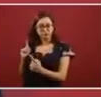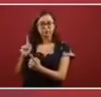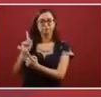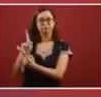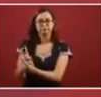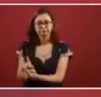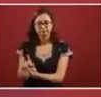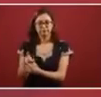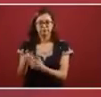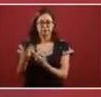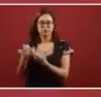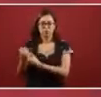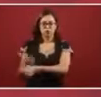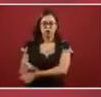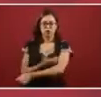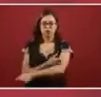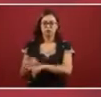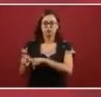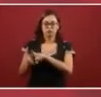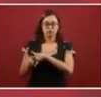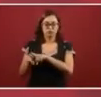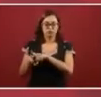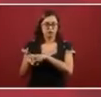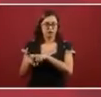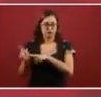con una hermana del presidente Madero.